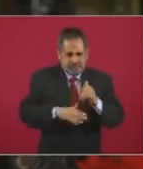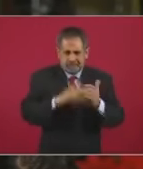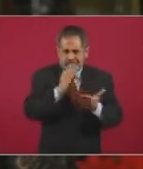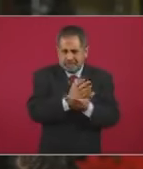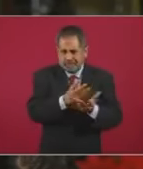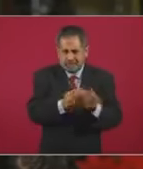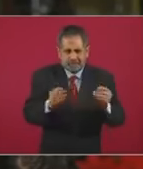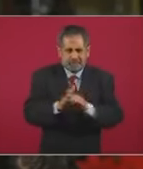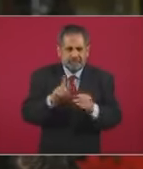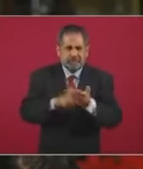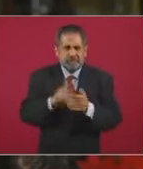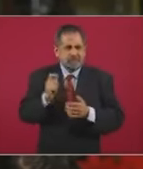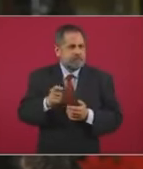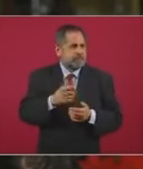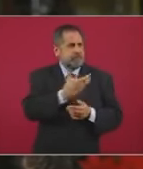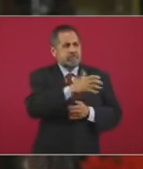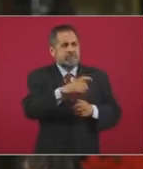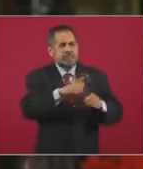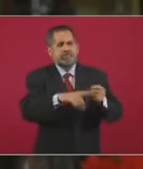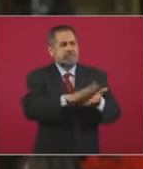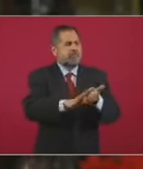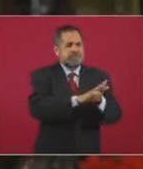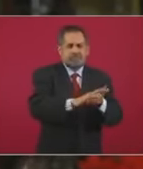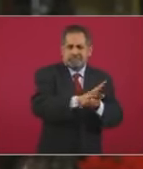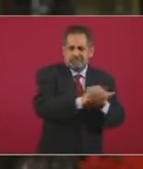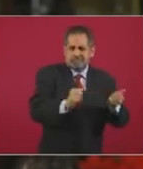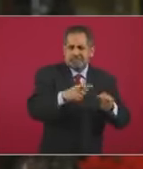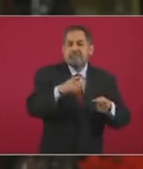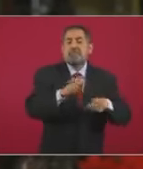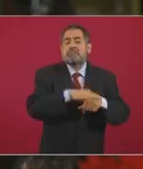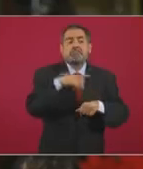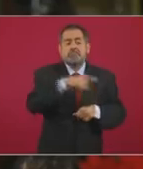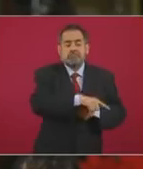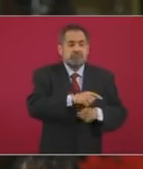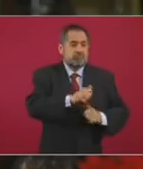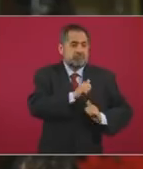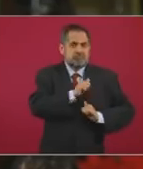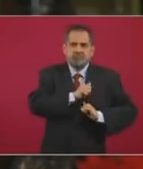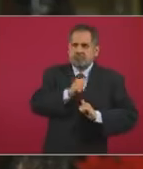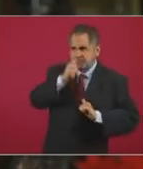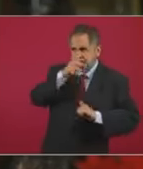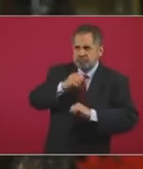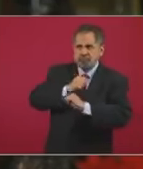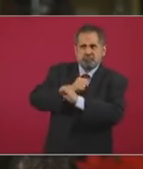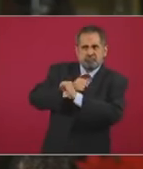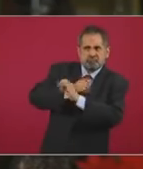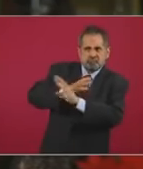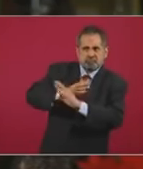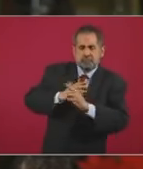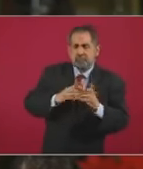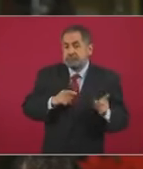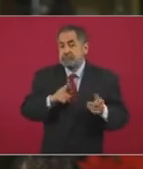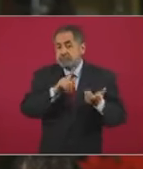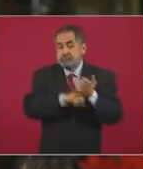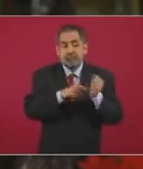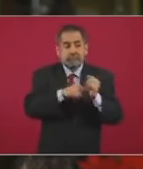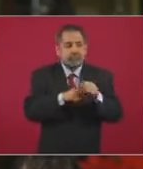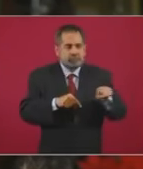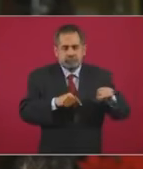de cultivos, presidente? Y sobre todo con la guerrilla, porque ahí está, no se han expresado de alguna manera. Antes